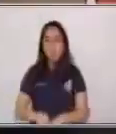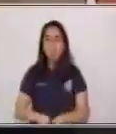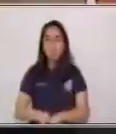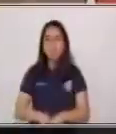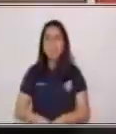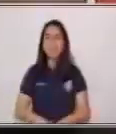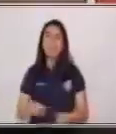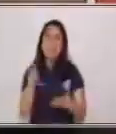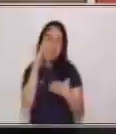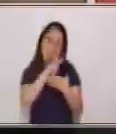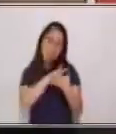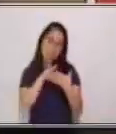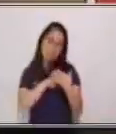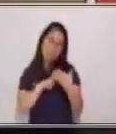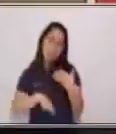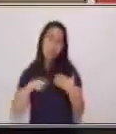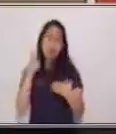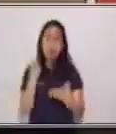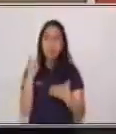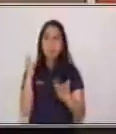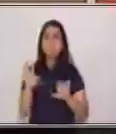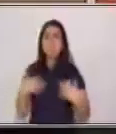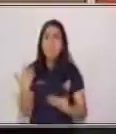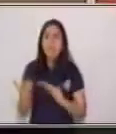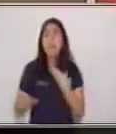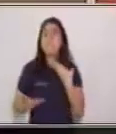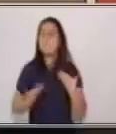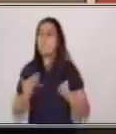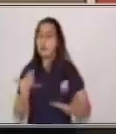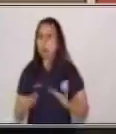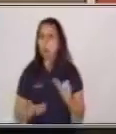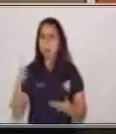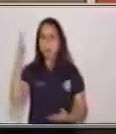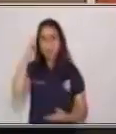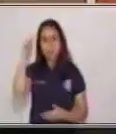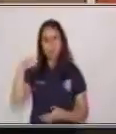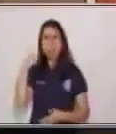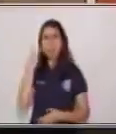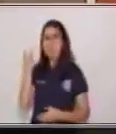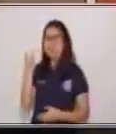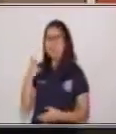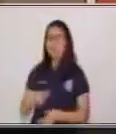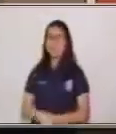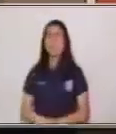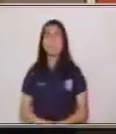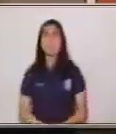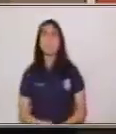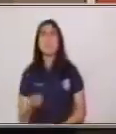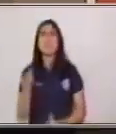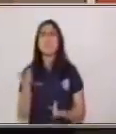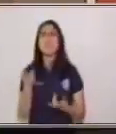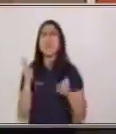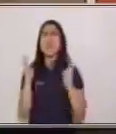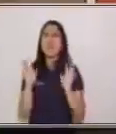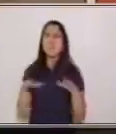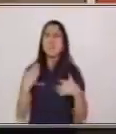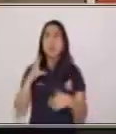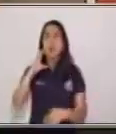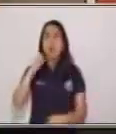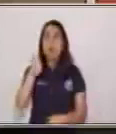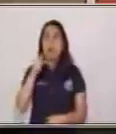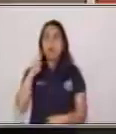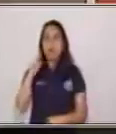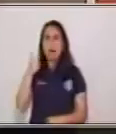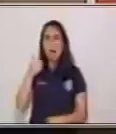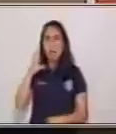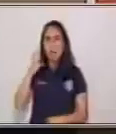el poema para nuestra actividad de esta semana. Vemos que el poema habla sobre una caracola. Caracola. Me